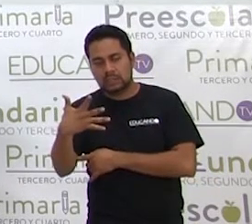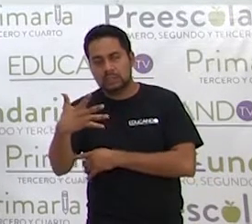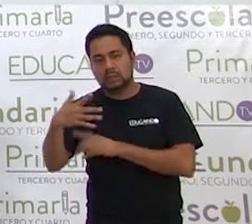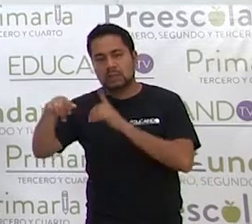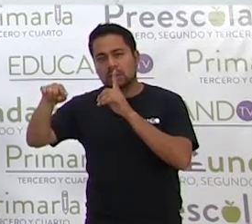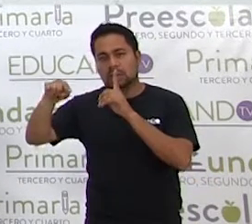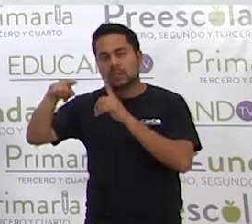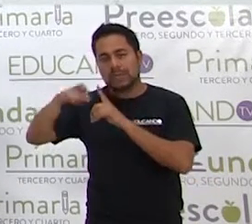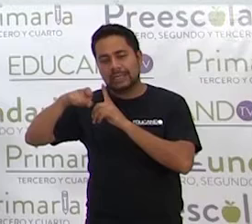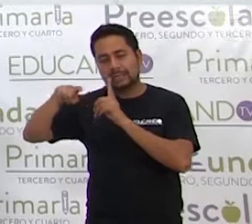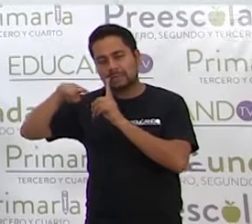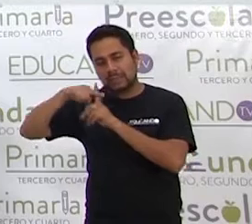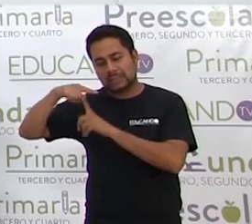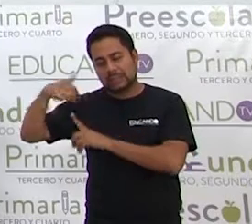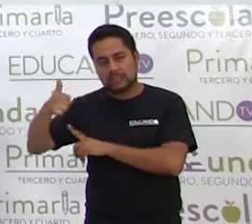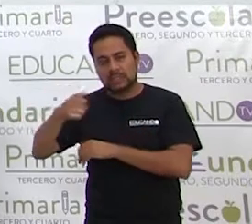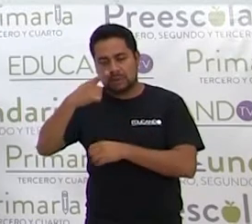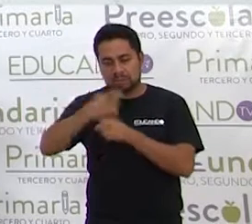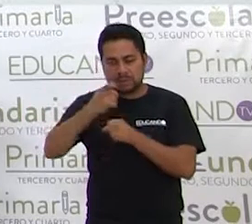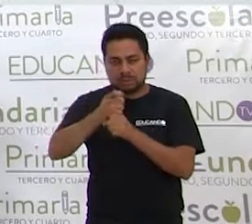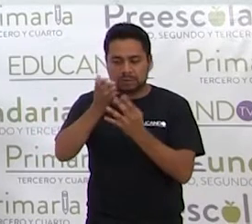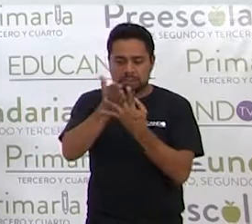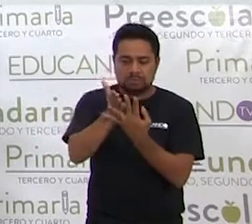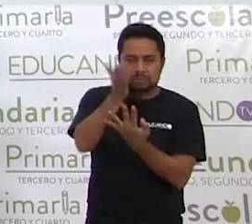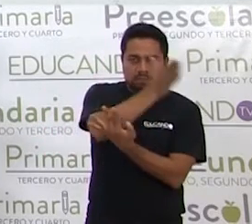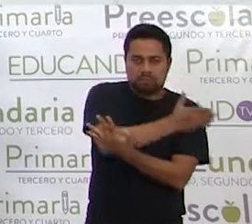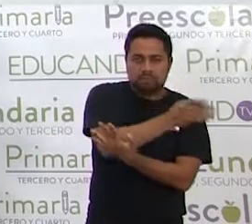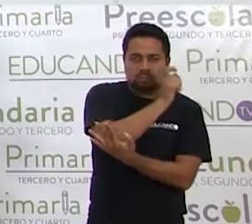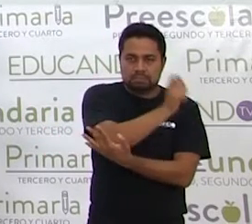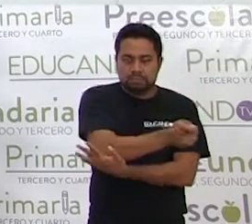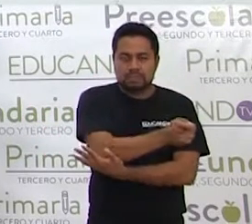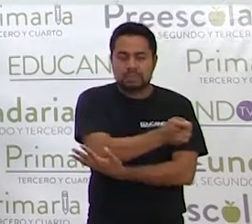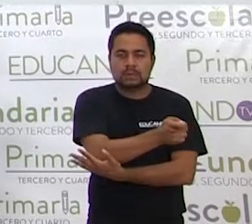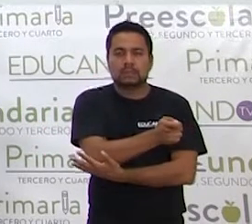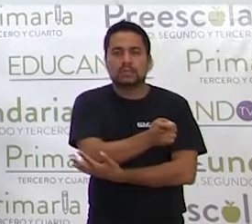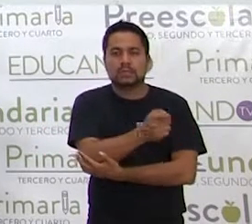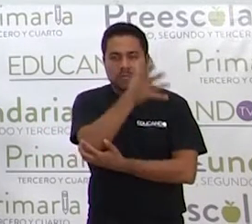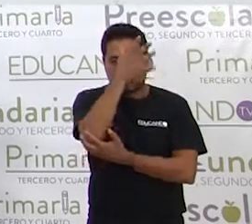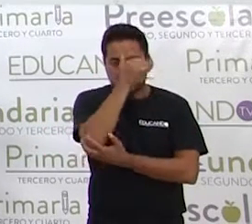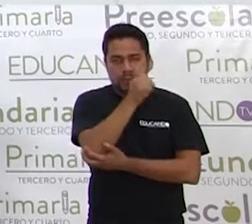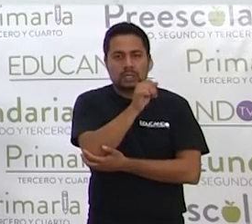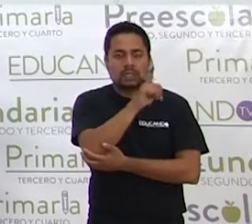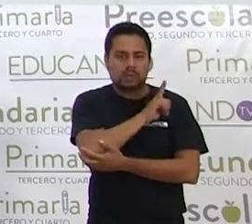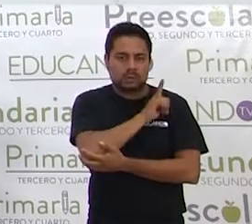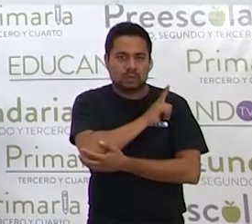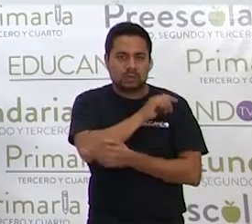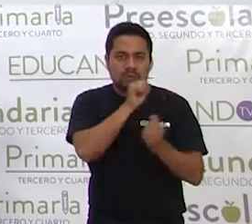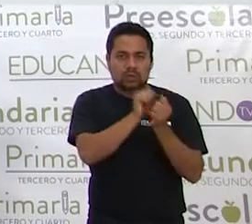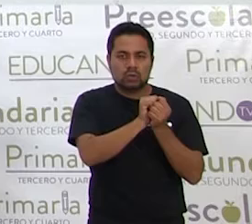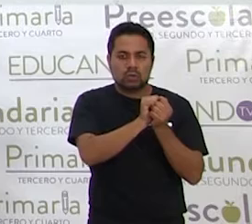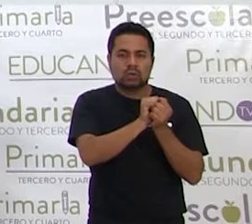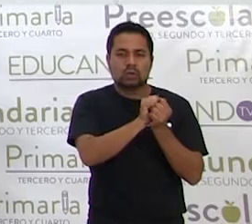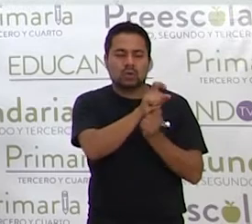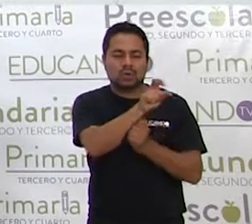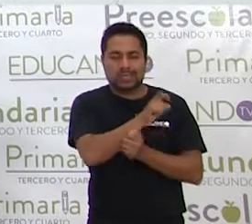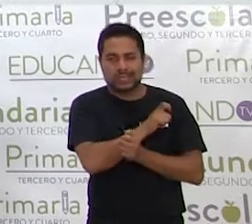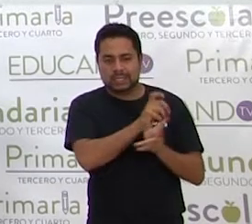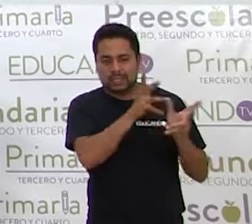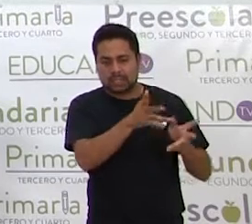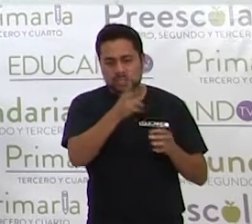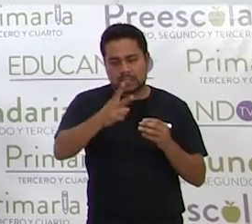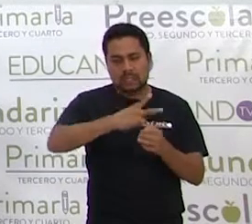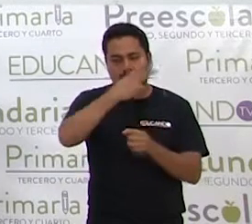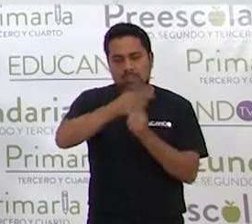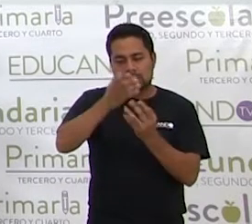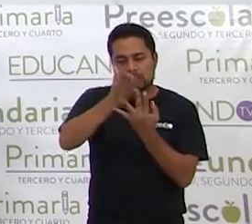seis en el primer miembro vamos a poner a colocar las fracciones con su incógnita y en el